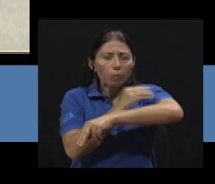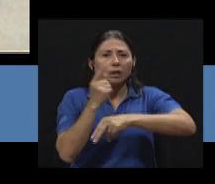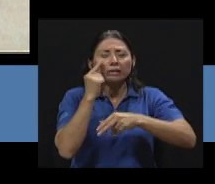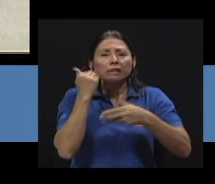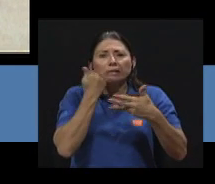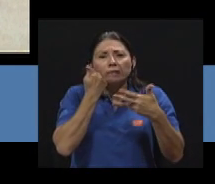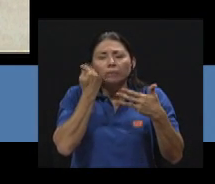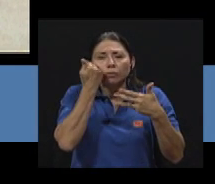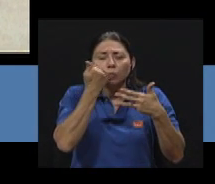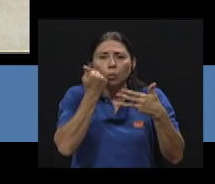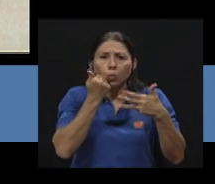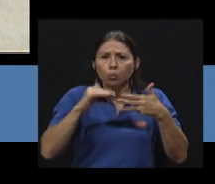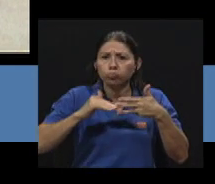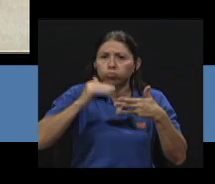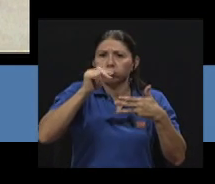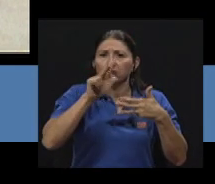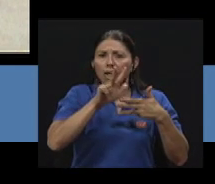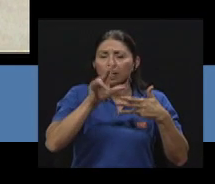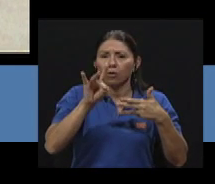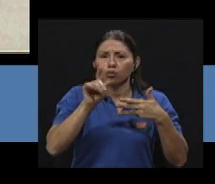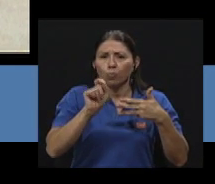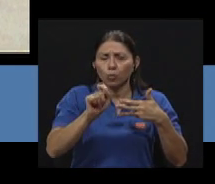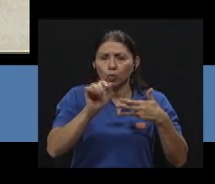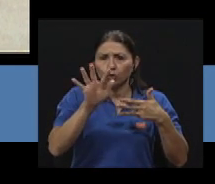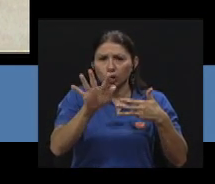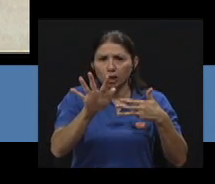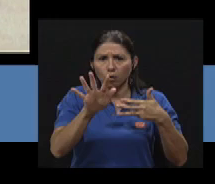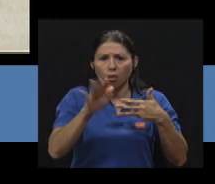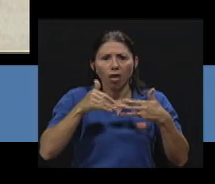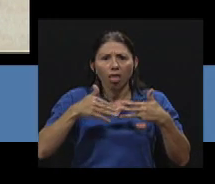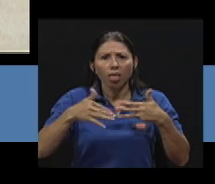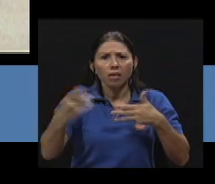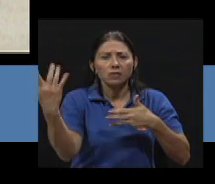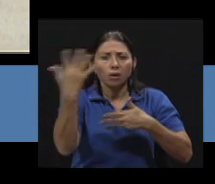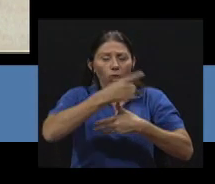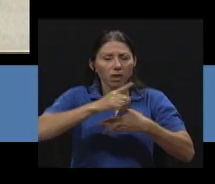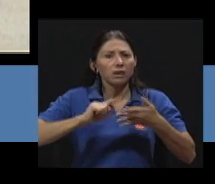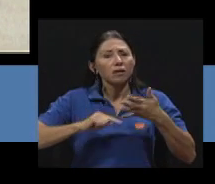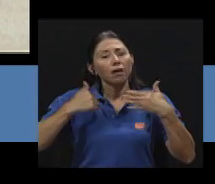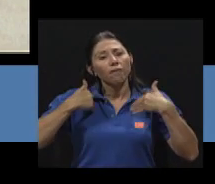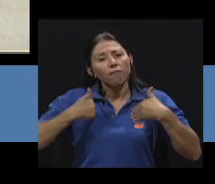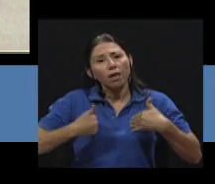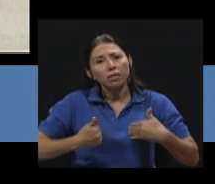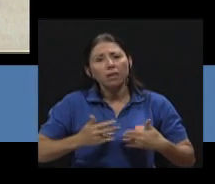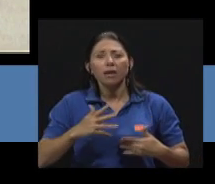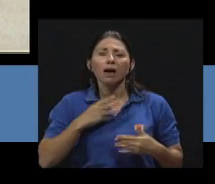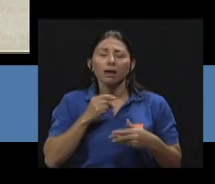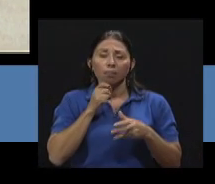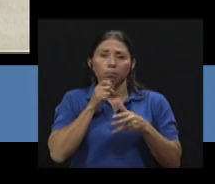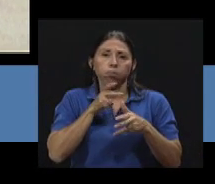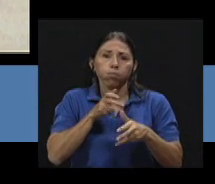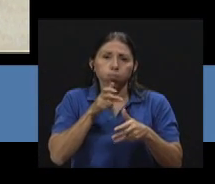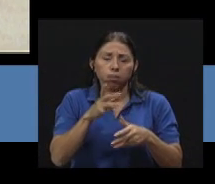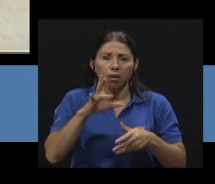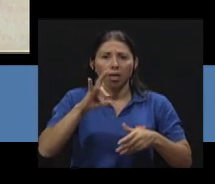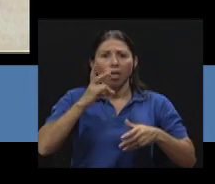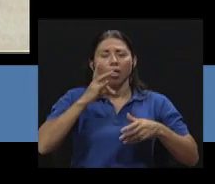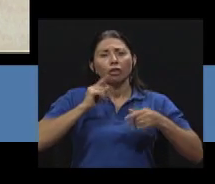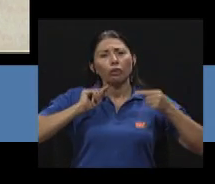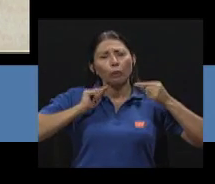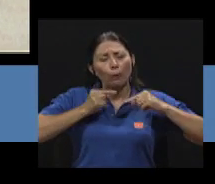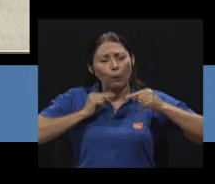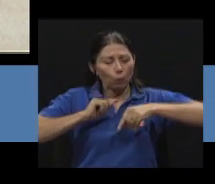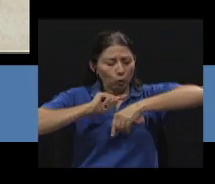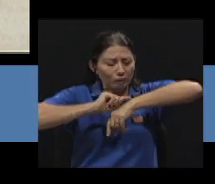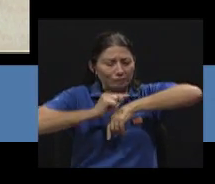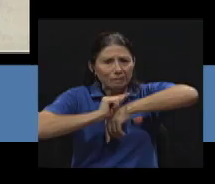alta superior a 38.5 gr y mayor a 5 días fatiga y náuseas frecuentes dolor fuerte e inflamación en